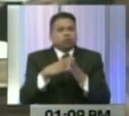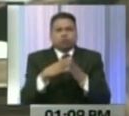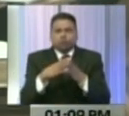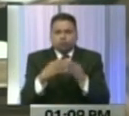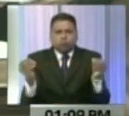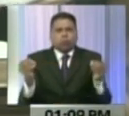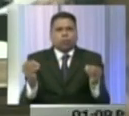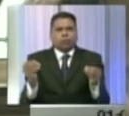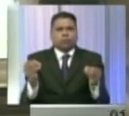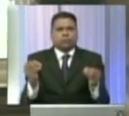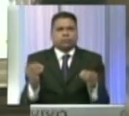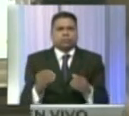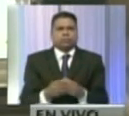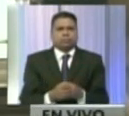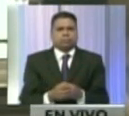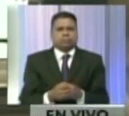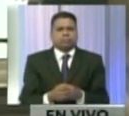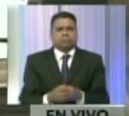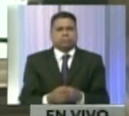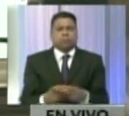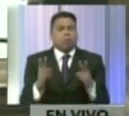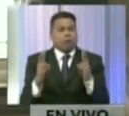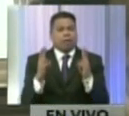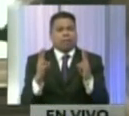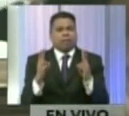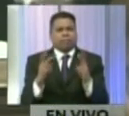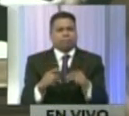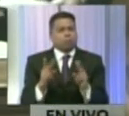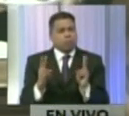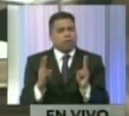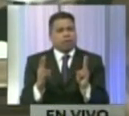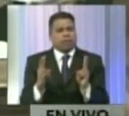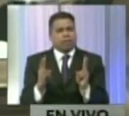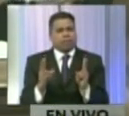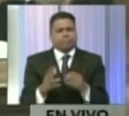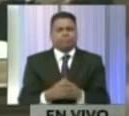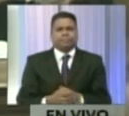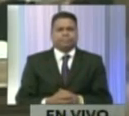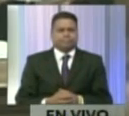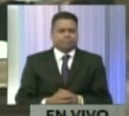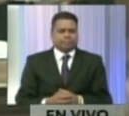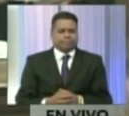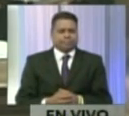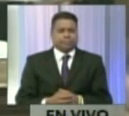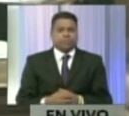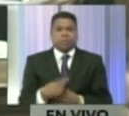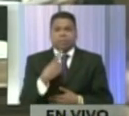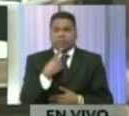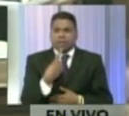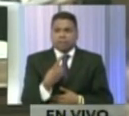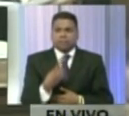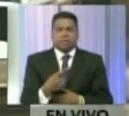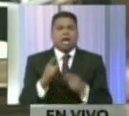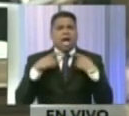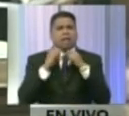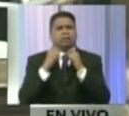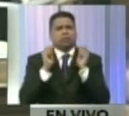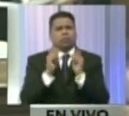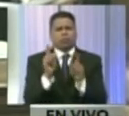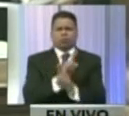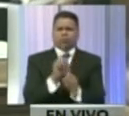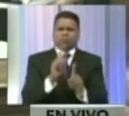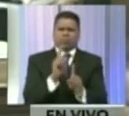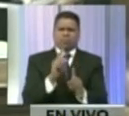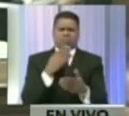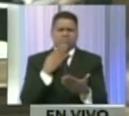ojalá, voy a adelantar a la pregunta de Héctor, lo de que alguno decía, Ismael me decía, Aristóbulo, esa pregunta no tiene que ver con la